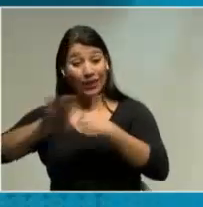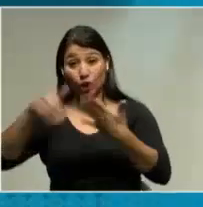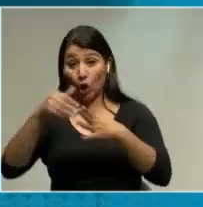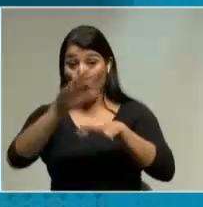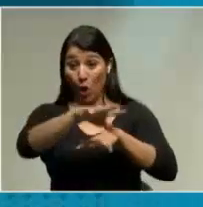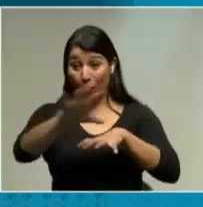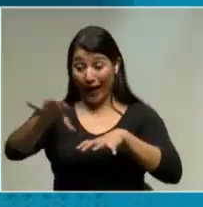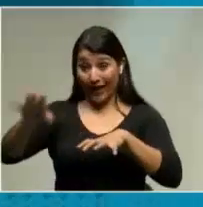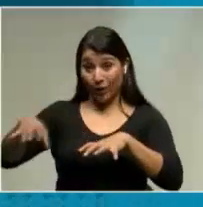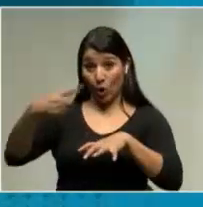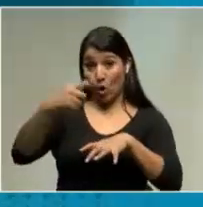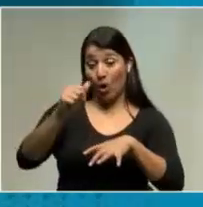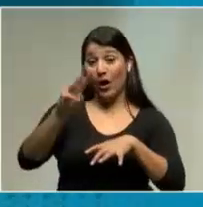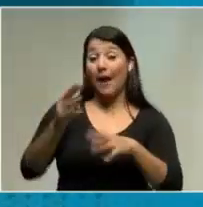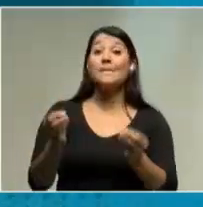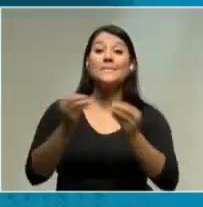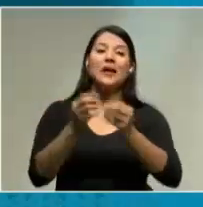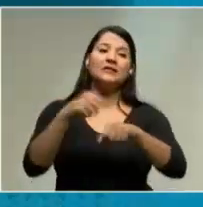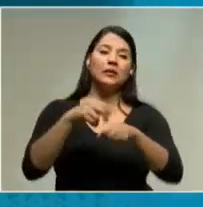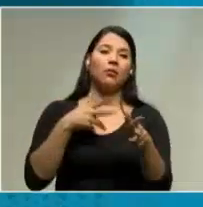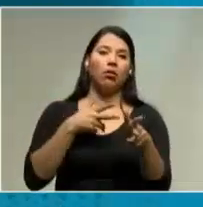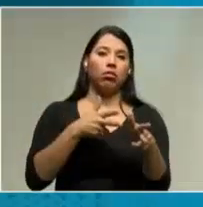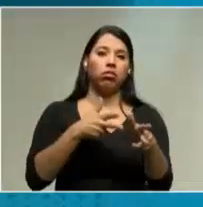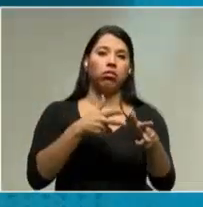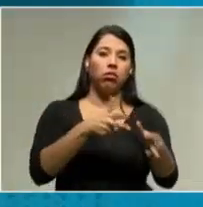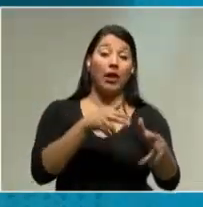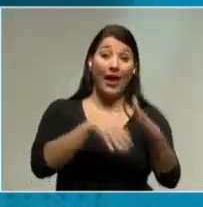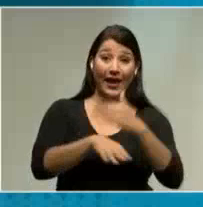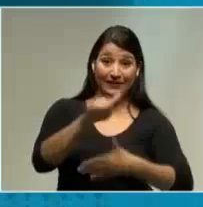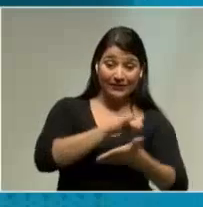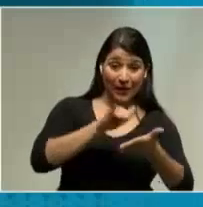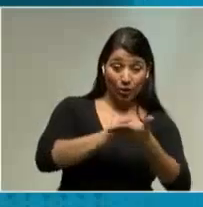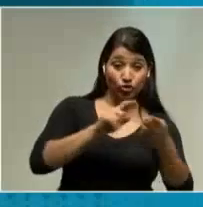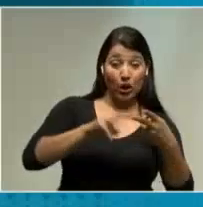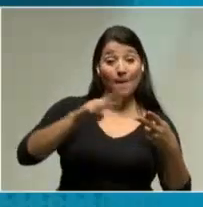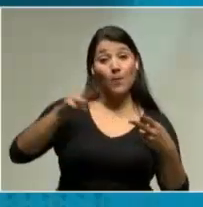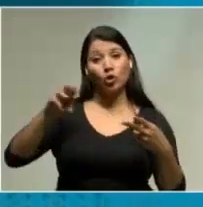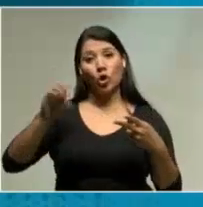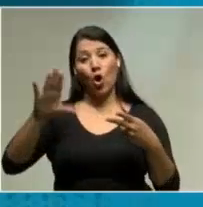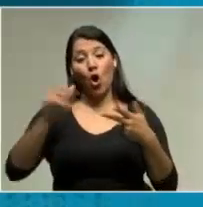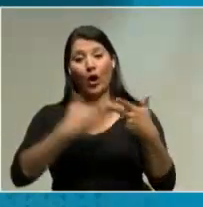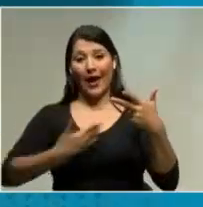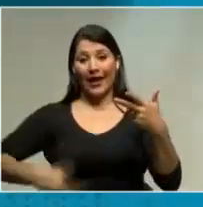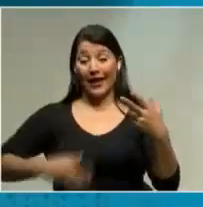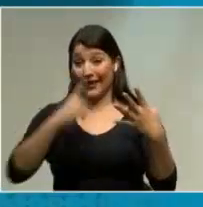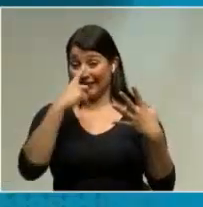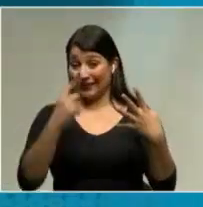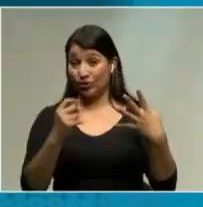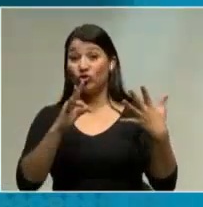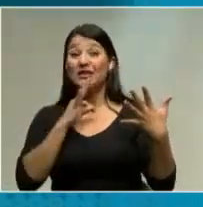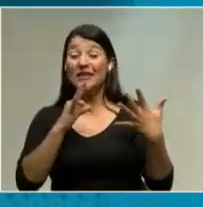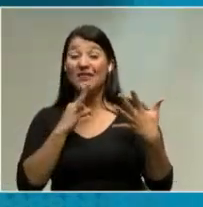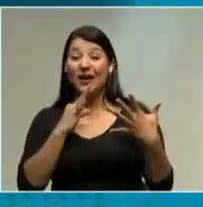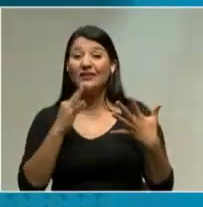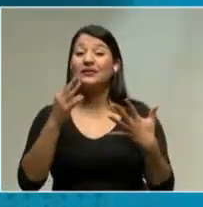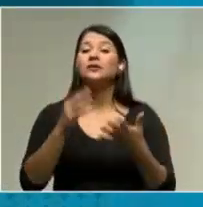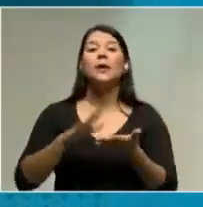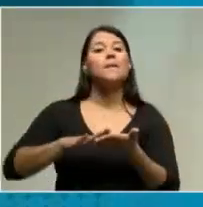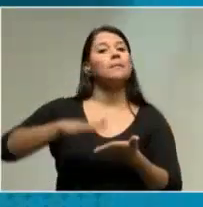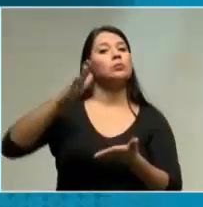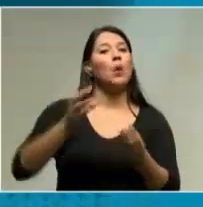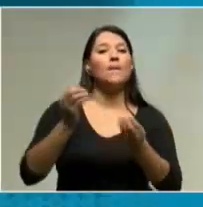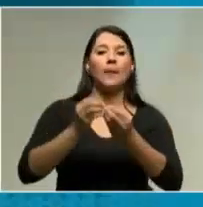GAN aumentaron los tiempos de viaje en horas pico. En San José, Montes de Oca, Heredia, Escazú y Tibás, el incremento fue superior